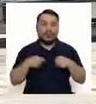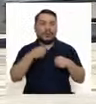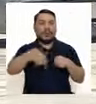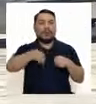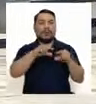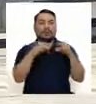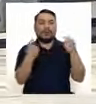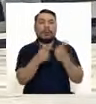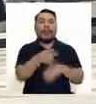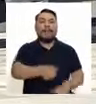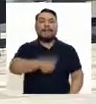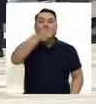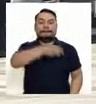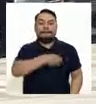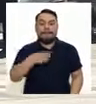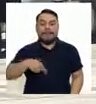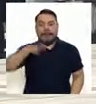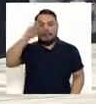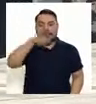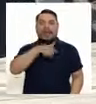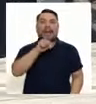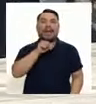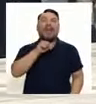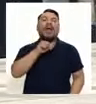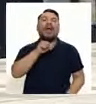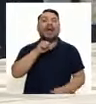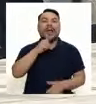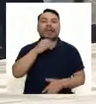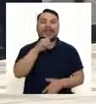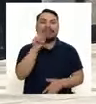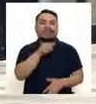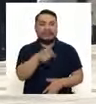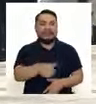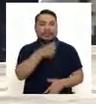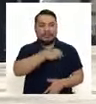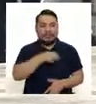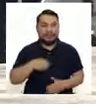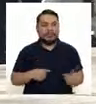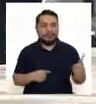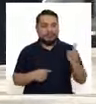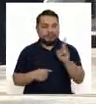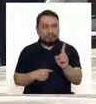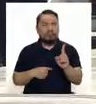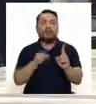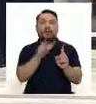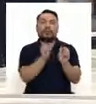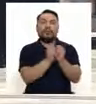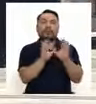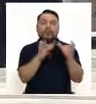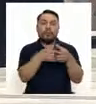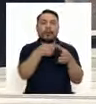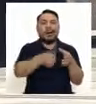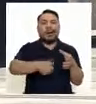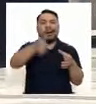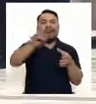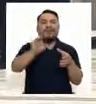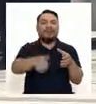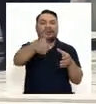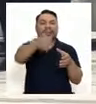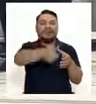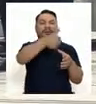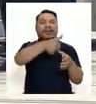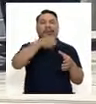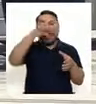recibido por el primer ministro Gustavo Adrián Sen Olaya, quien se encuentra con autoridades de